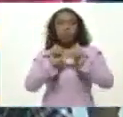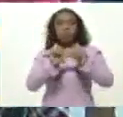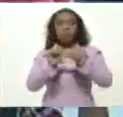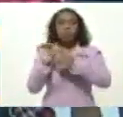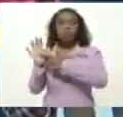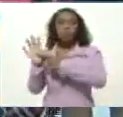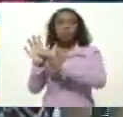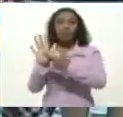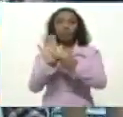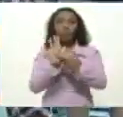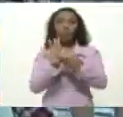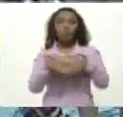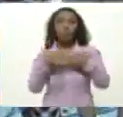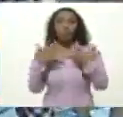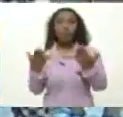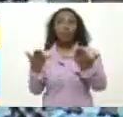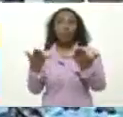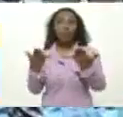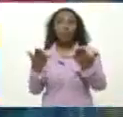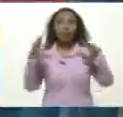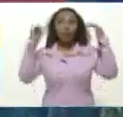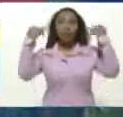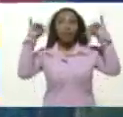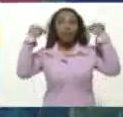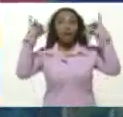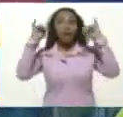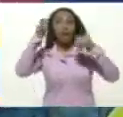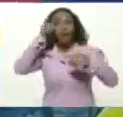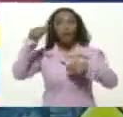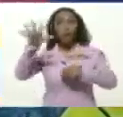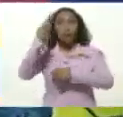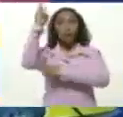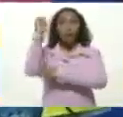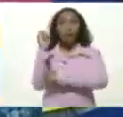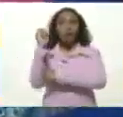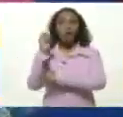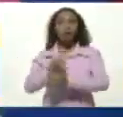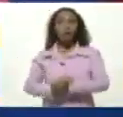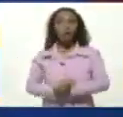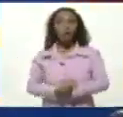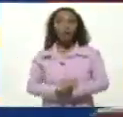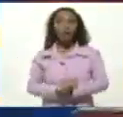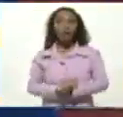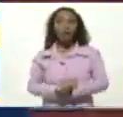presidente, en lo que es la fiesta de Ciudad Petare.